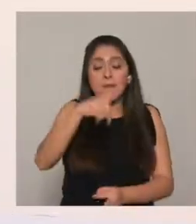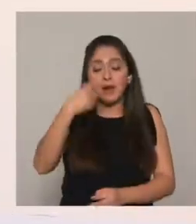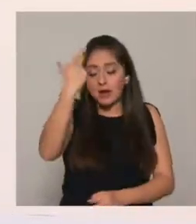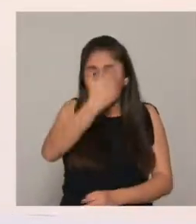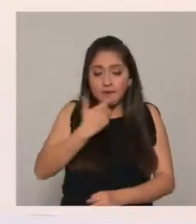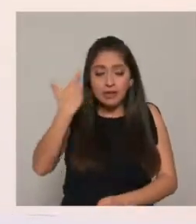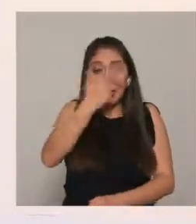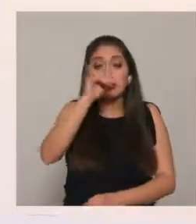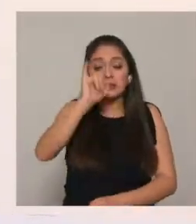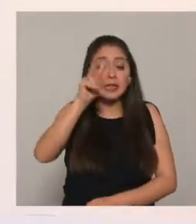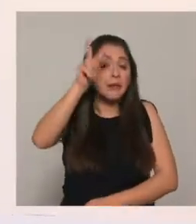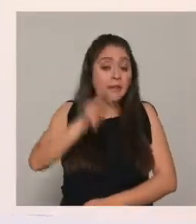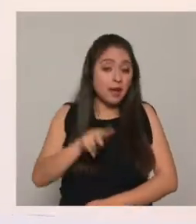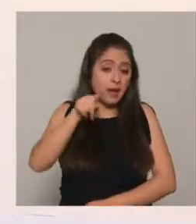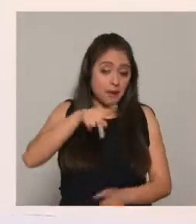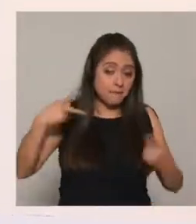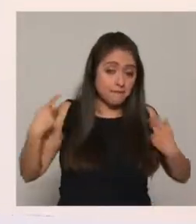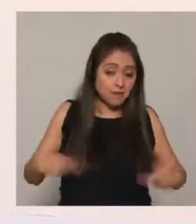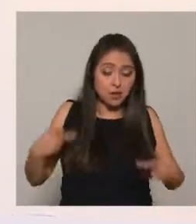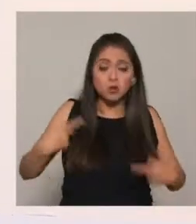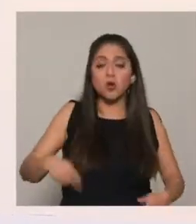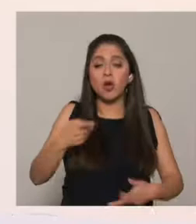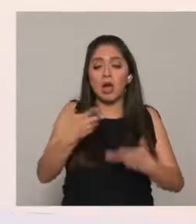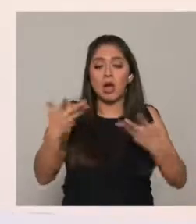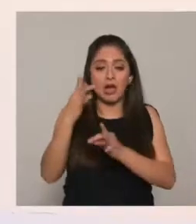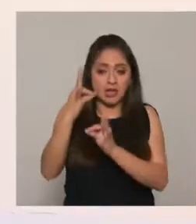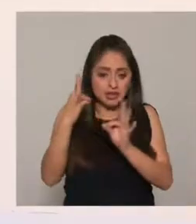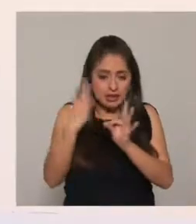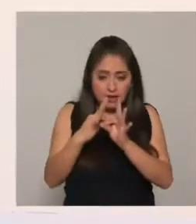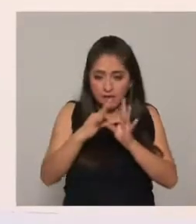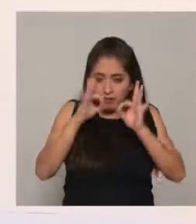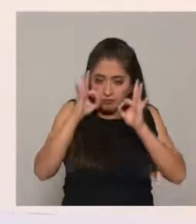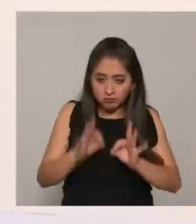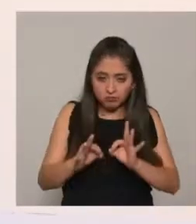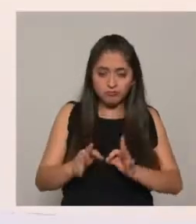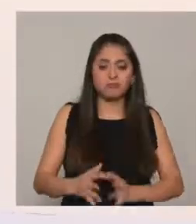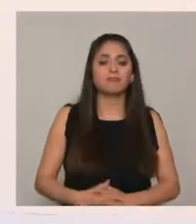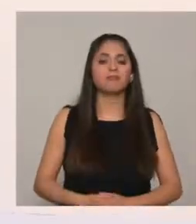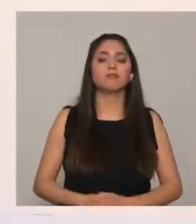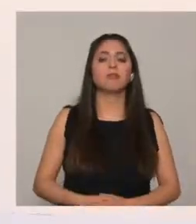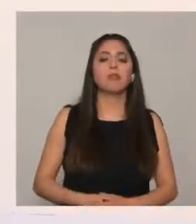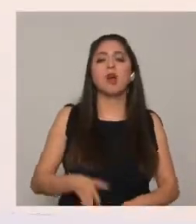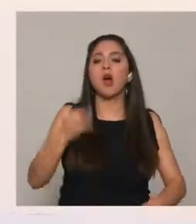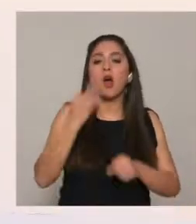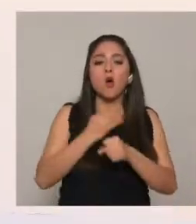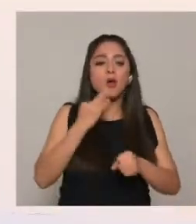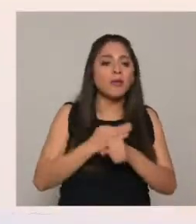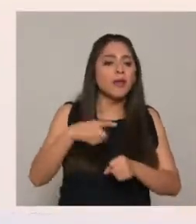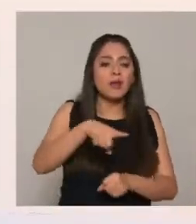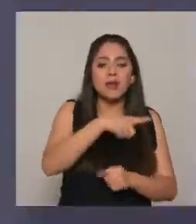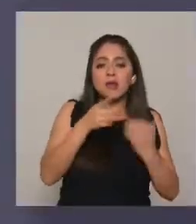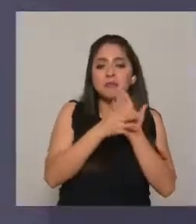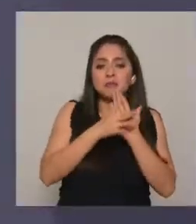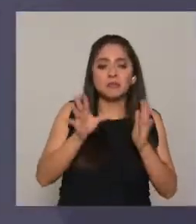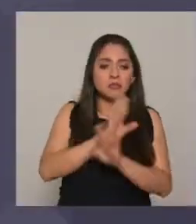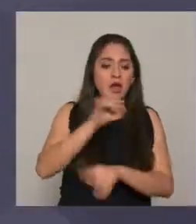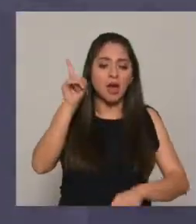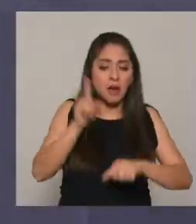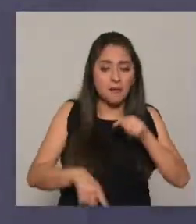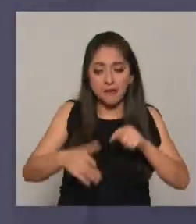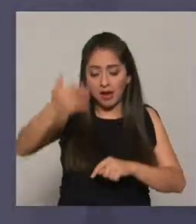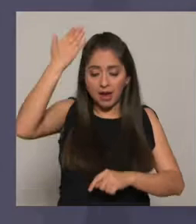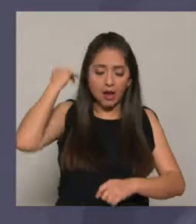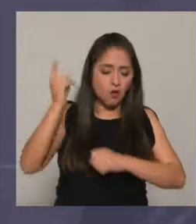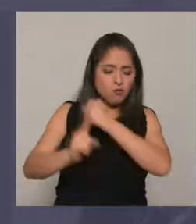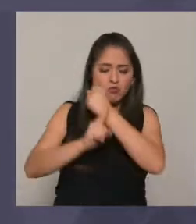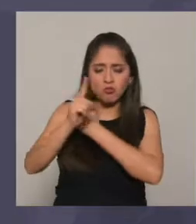procedimiento que estamos buscando se realice en tiempo y forma y además pues, nos sacan prácticamente de muchos problemas. Claro. ¿No? Mira, hay